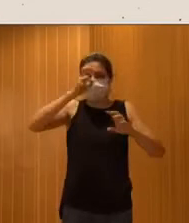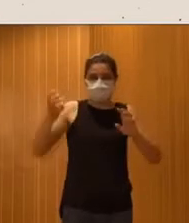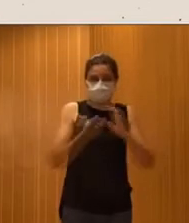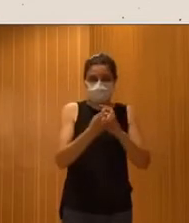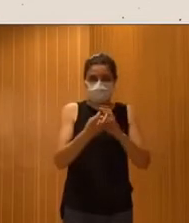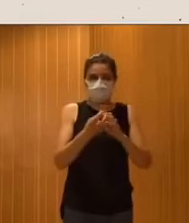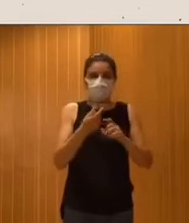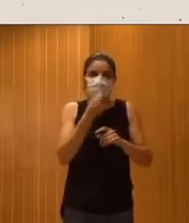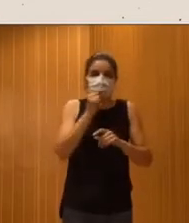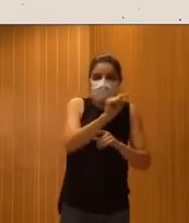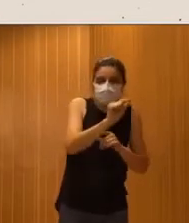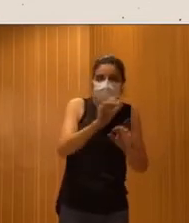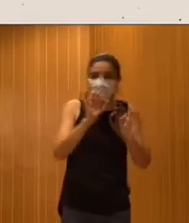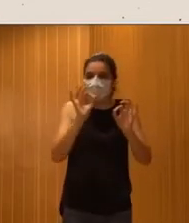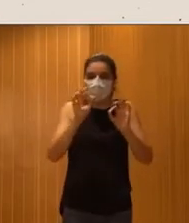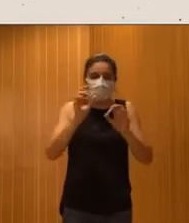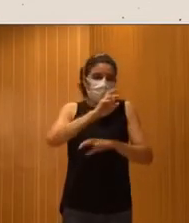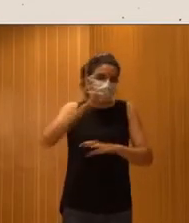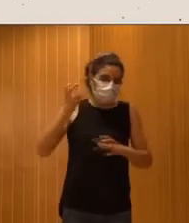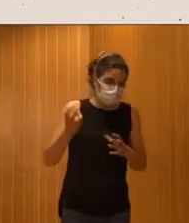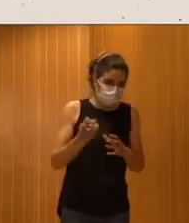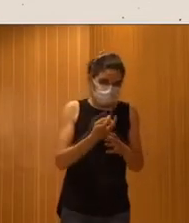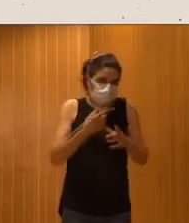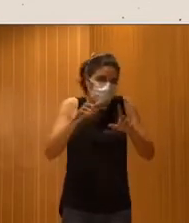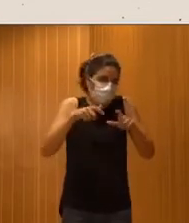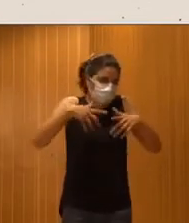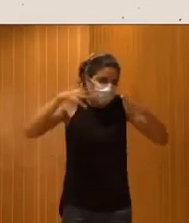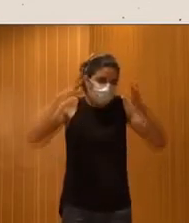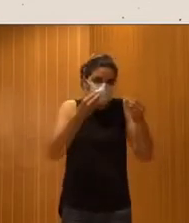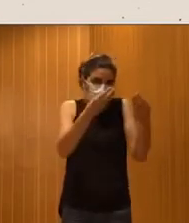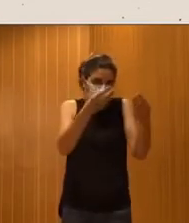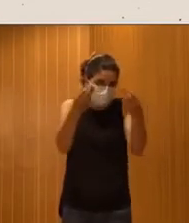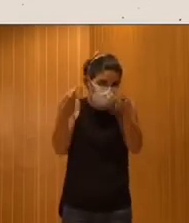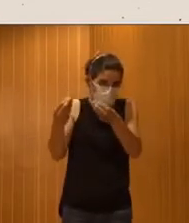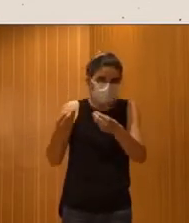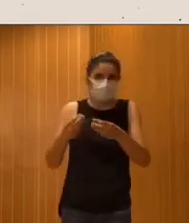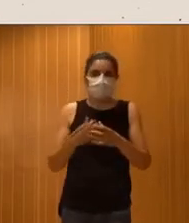etcétera. Eso podría ser agitación, o sea que fíjate si esto es un tema amplio.